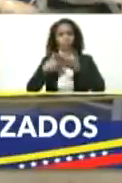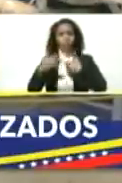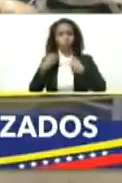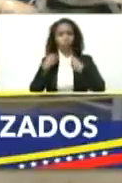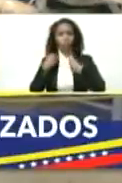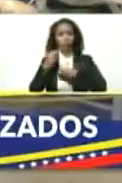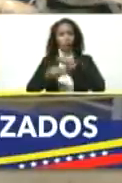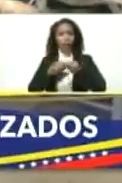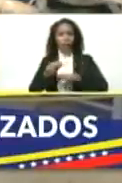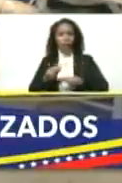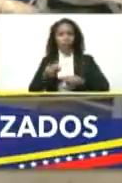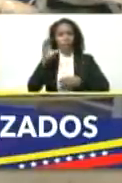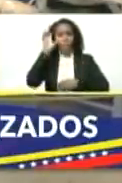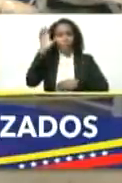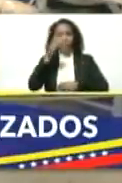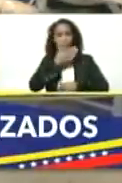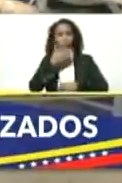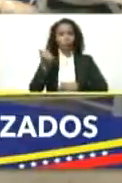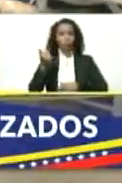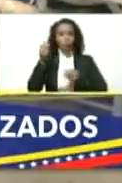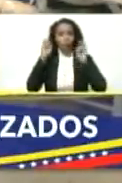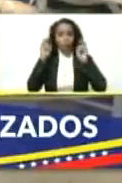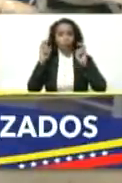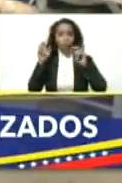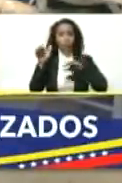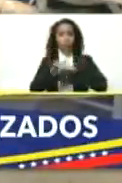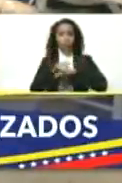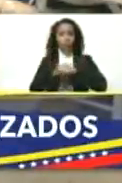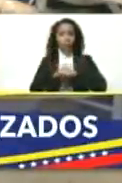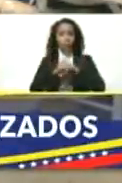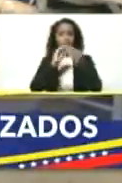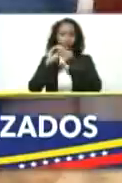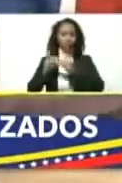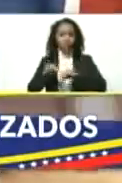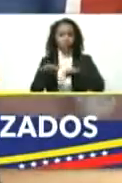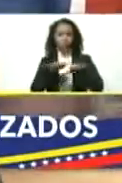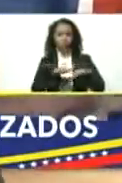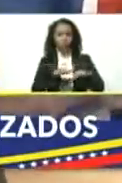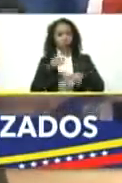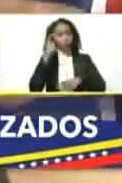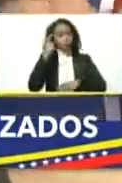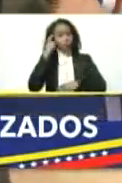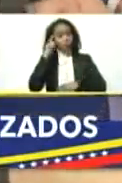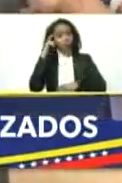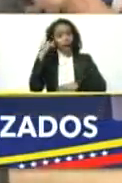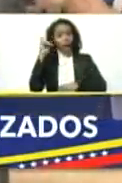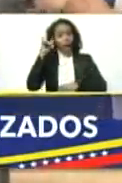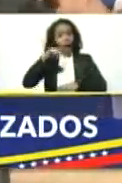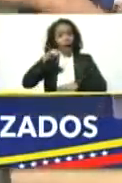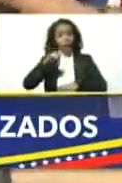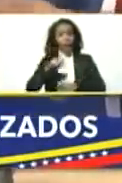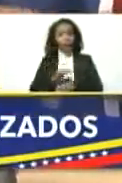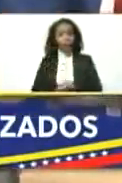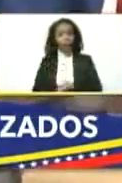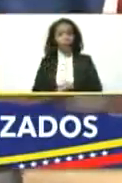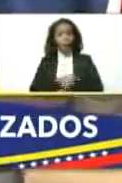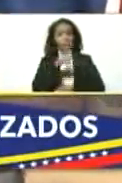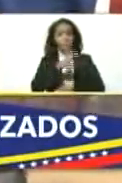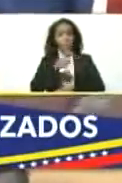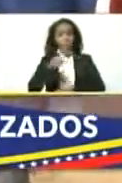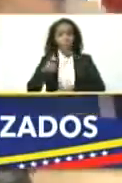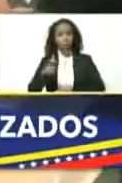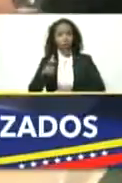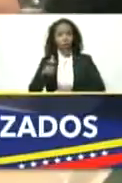darle a nuestro país un mejor producto, un mejor calzado. Y recuerde que tiene aquí gente que